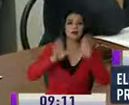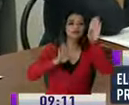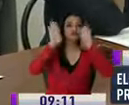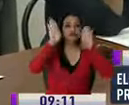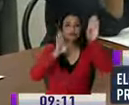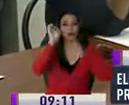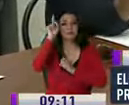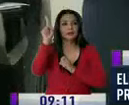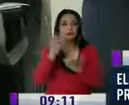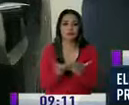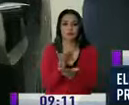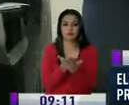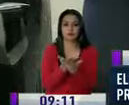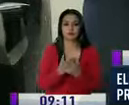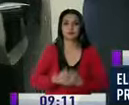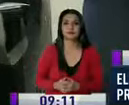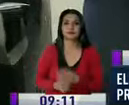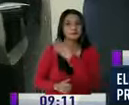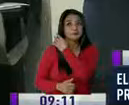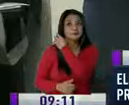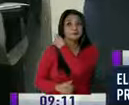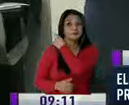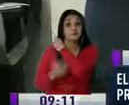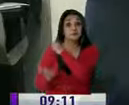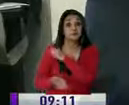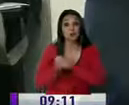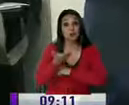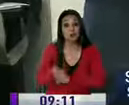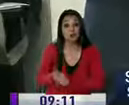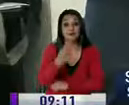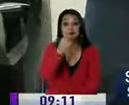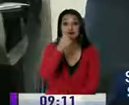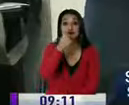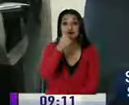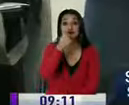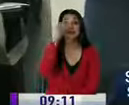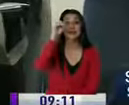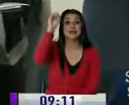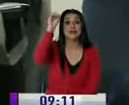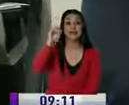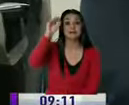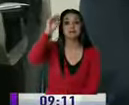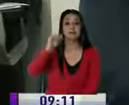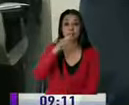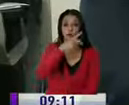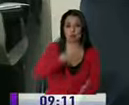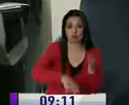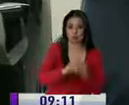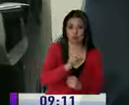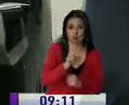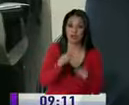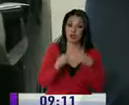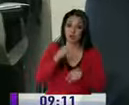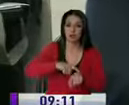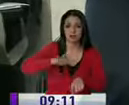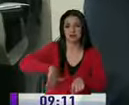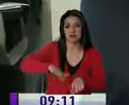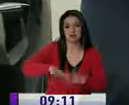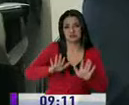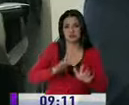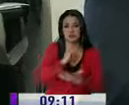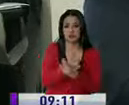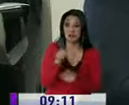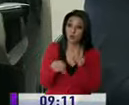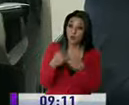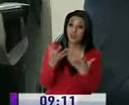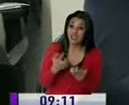comentarios y propuestas. También ha sido una propuesta de remisión de intereses, no de multa. Tenemos cartera vencida de compañías que desean